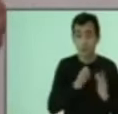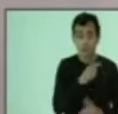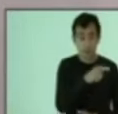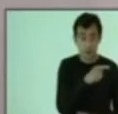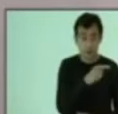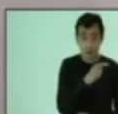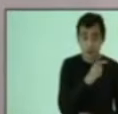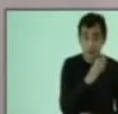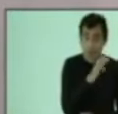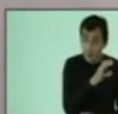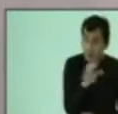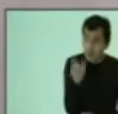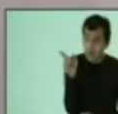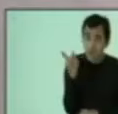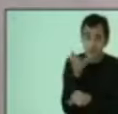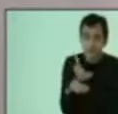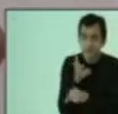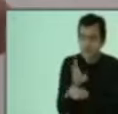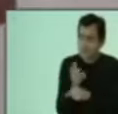cómo viven.